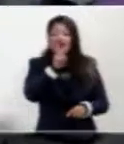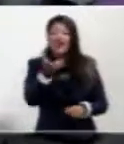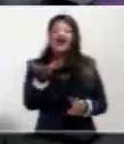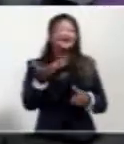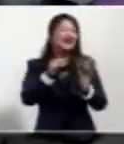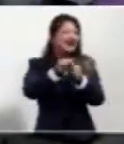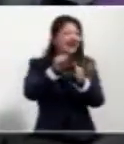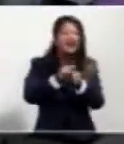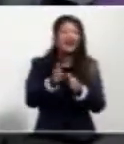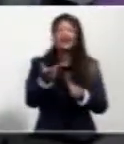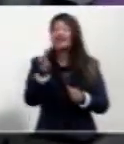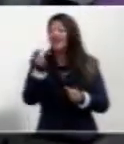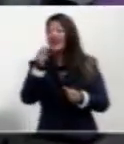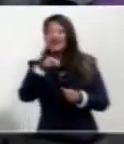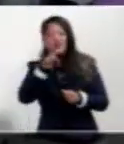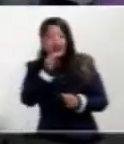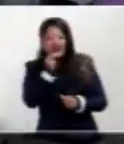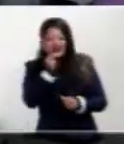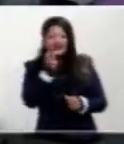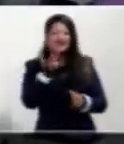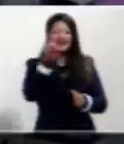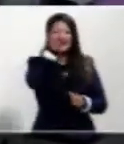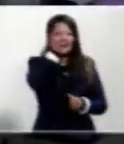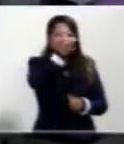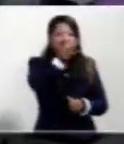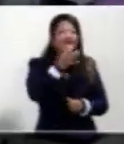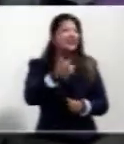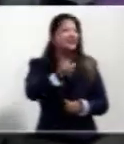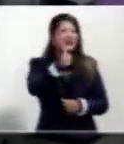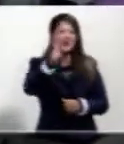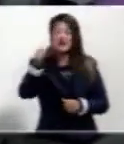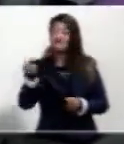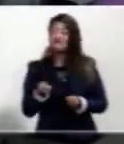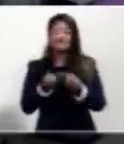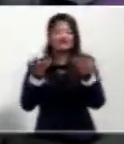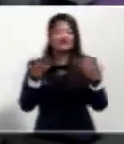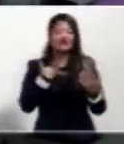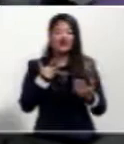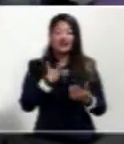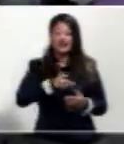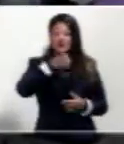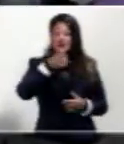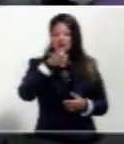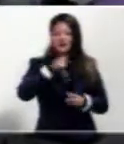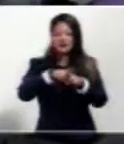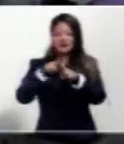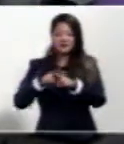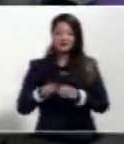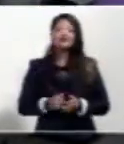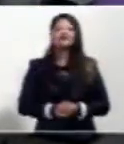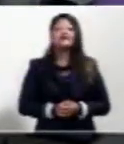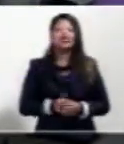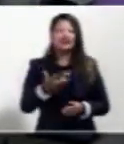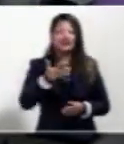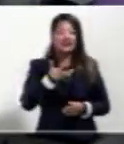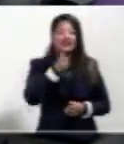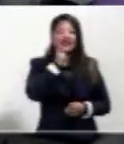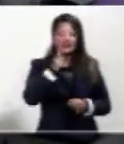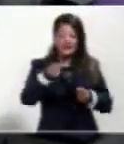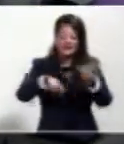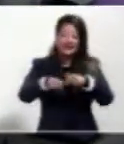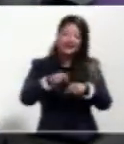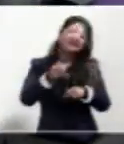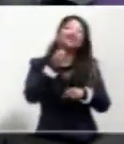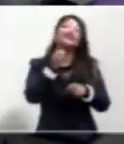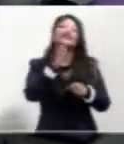cacahuate, nuez, fresa, una infinidad de sabores, y lo que viene siendo el guisado,